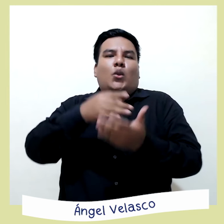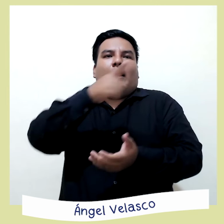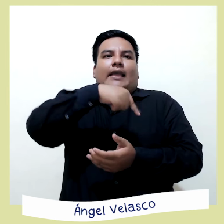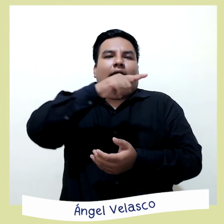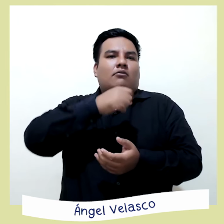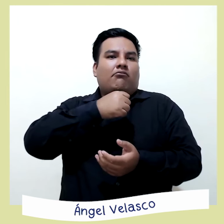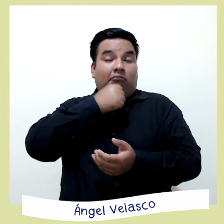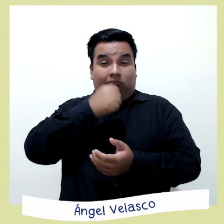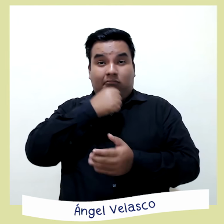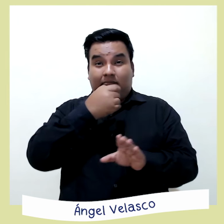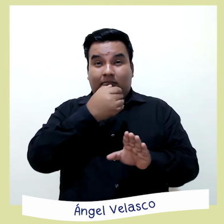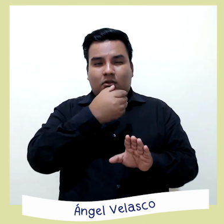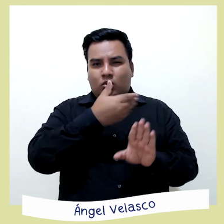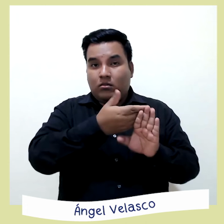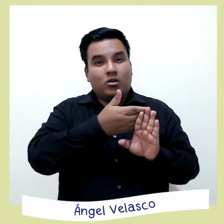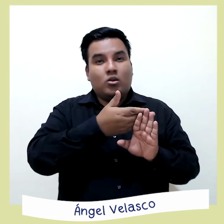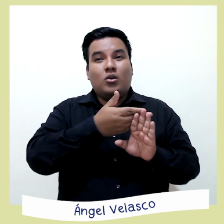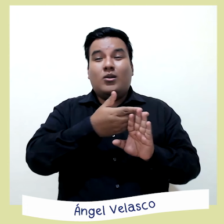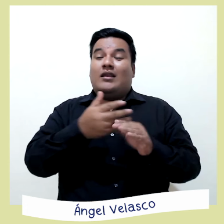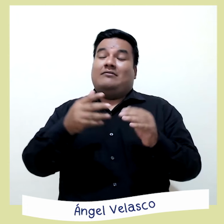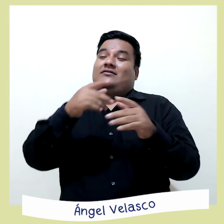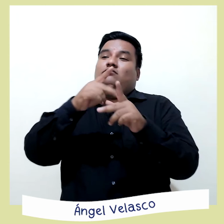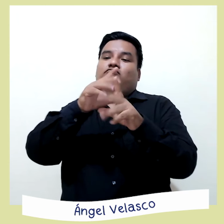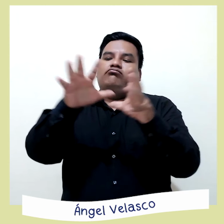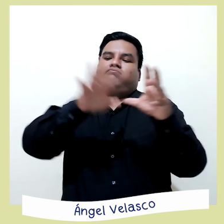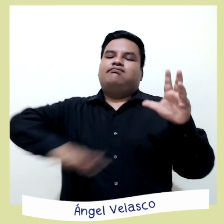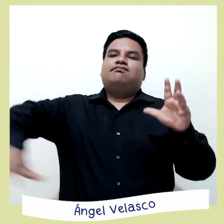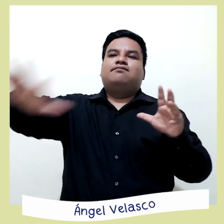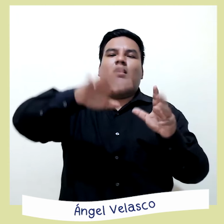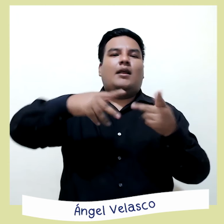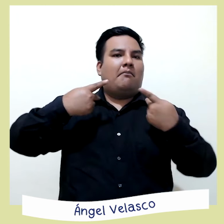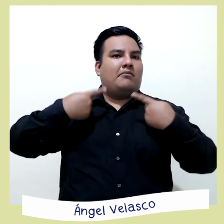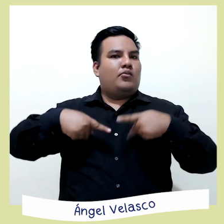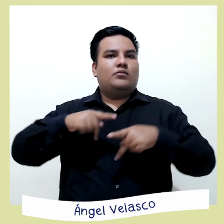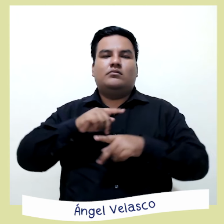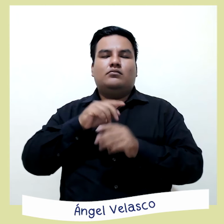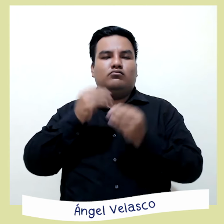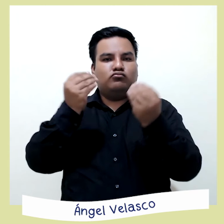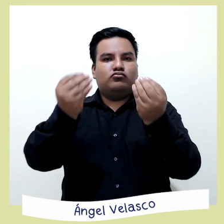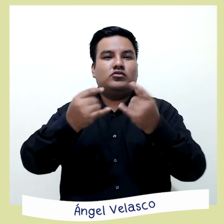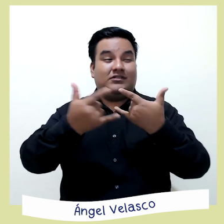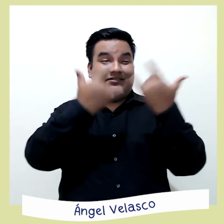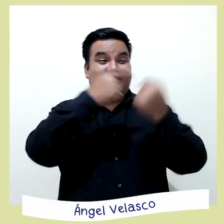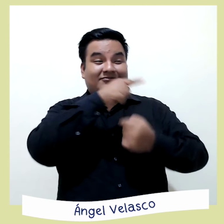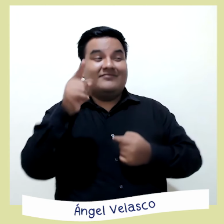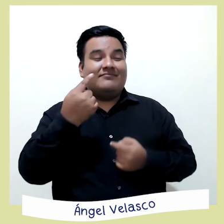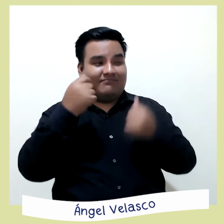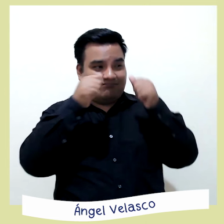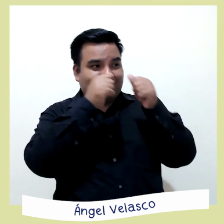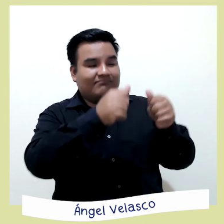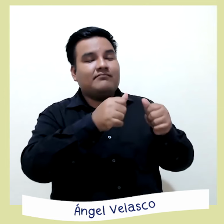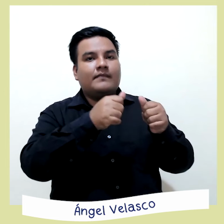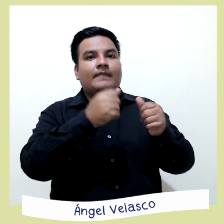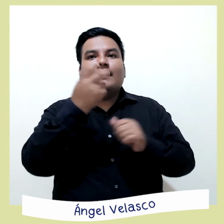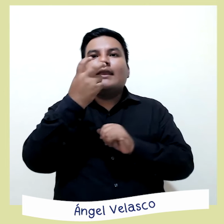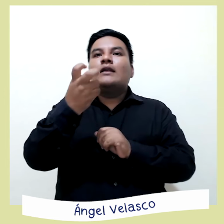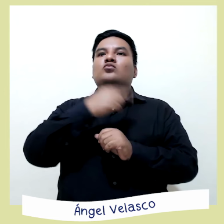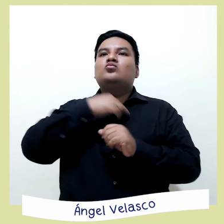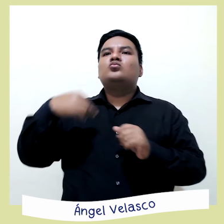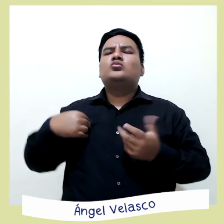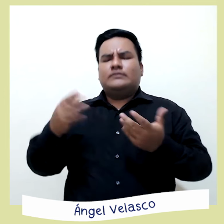la gerontofobia o edadismo solo afecta a las personas mayores, realmente es un problema comunitario, como hemos escuchado